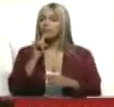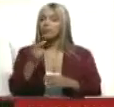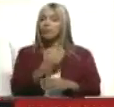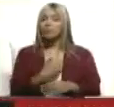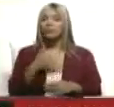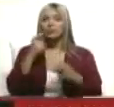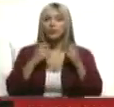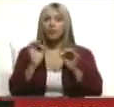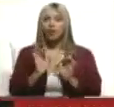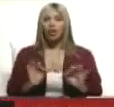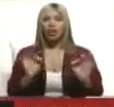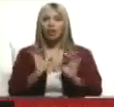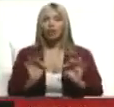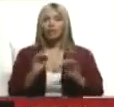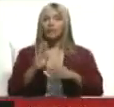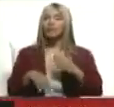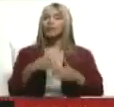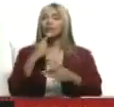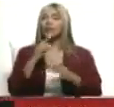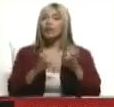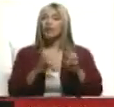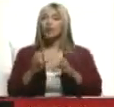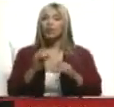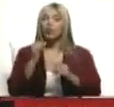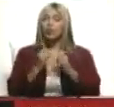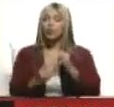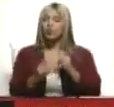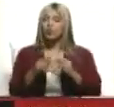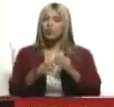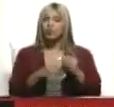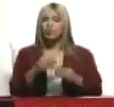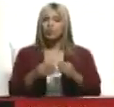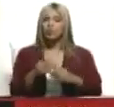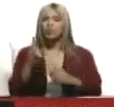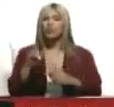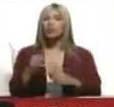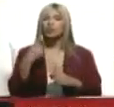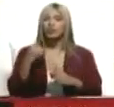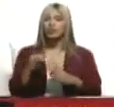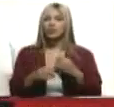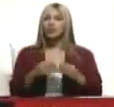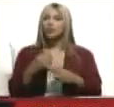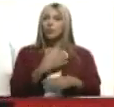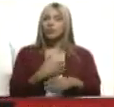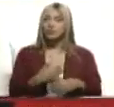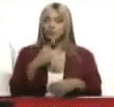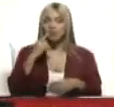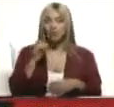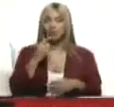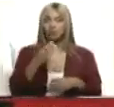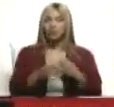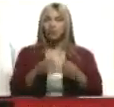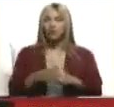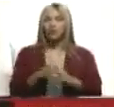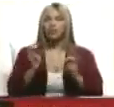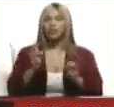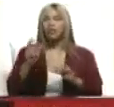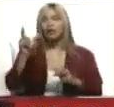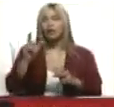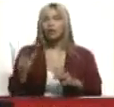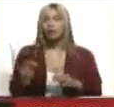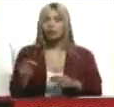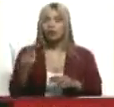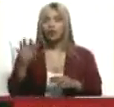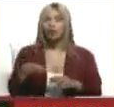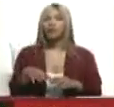Chávez. Y luego habrá que estudiar esta última movida, ¿verdad? Que también la hubo, el presidente lo decía. El tema de Guyana. Nuestro que entonces